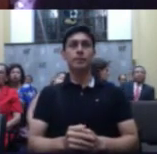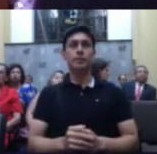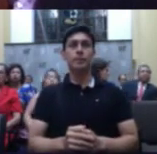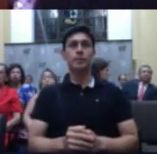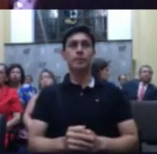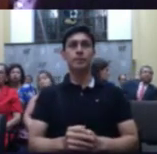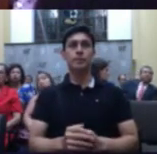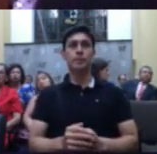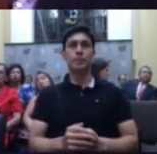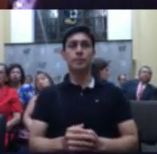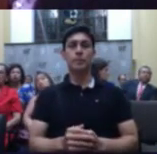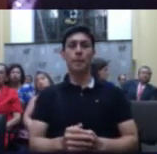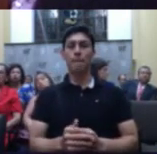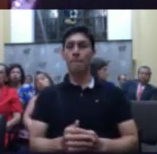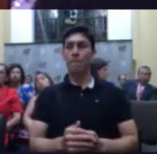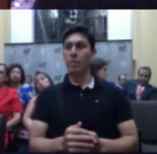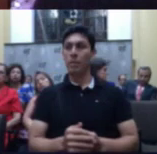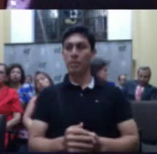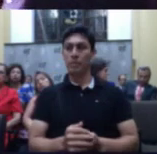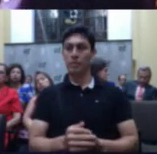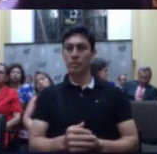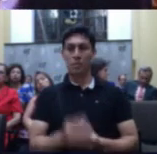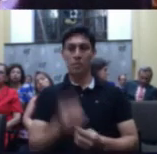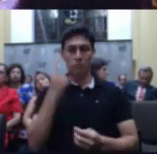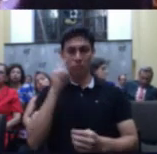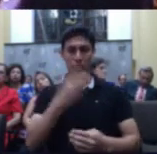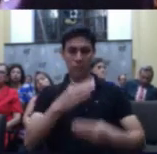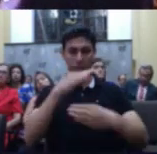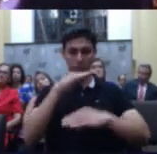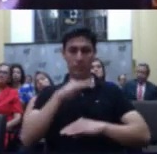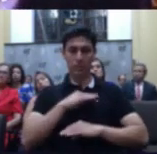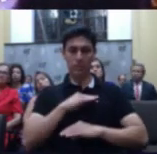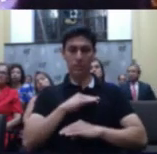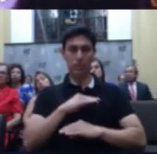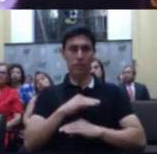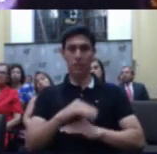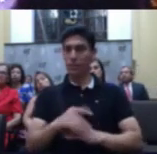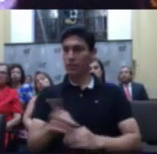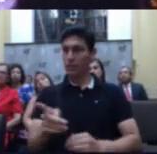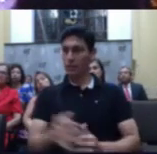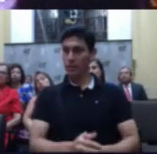y para satisfacer las necesidades locales,